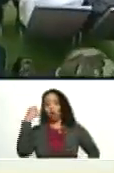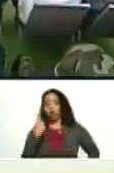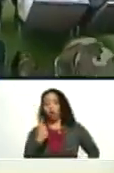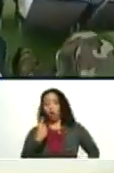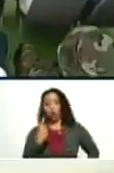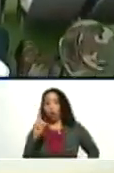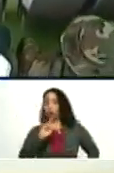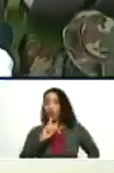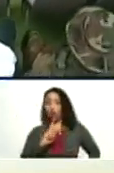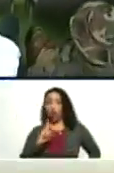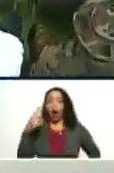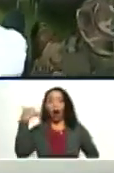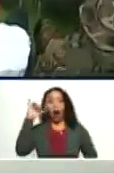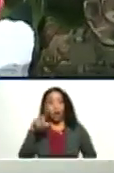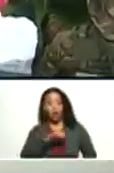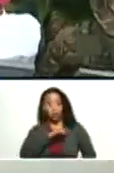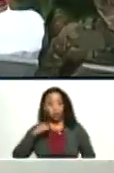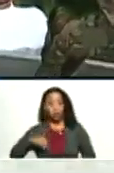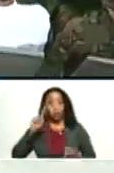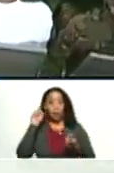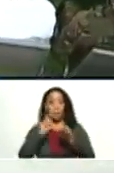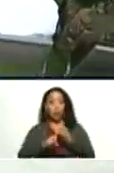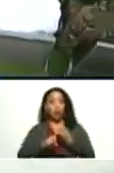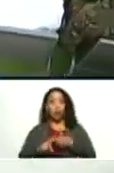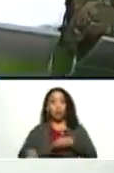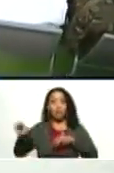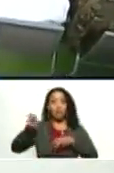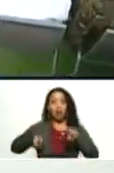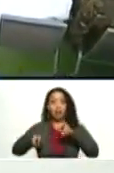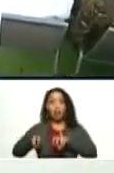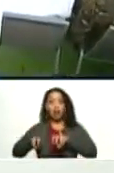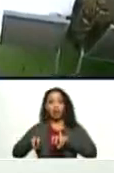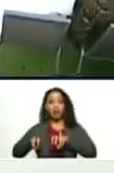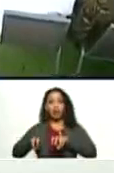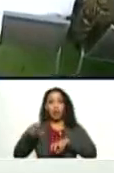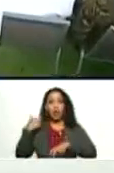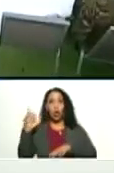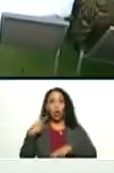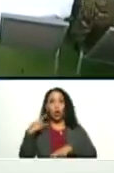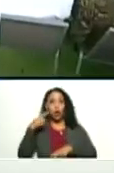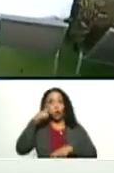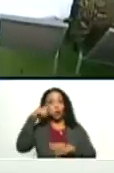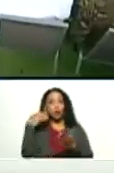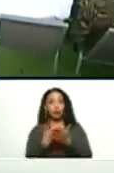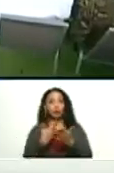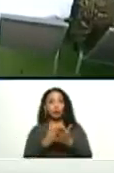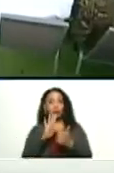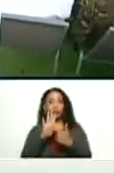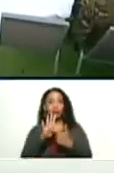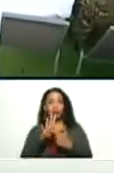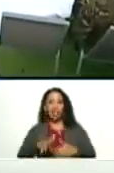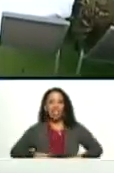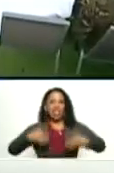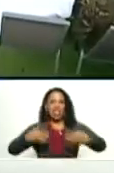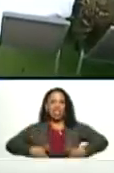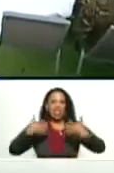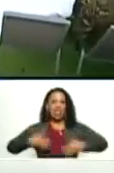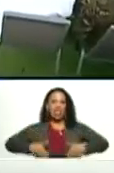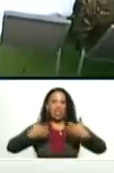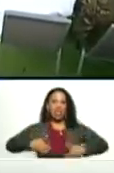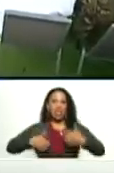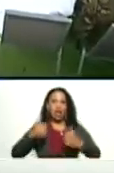Bigote tiene a su super Silita. ¿Ah? Que somos de carne y hueso, para que les arda a quien les